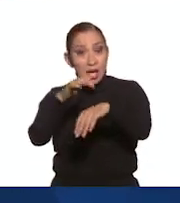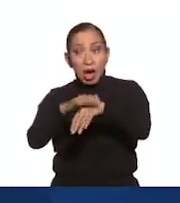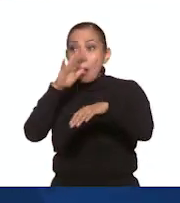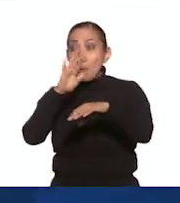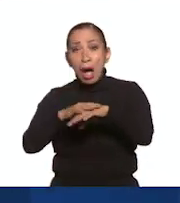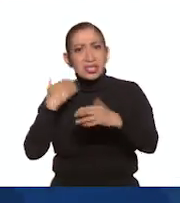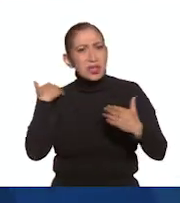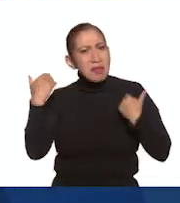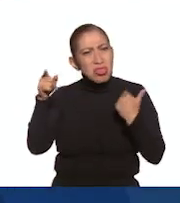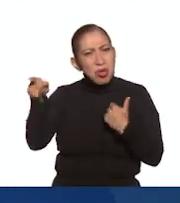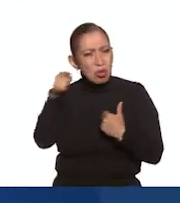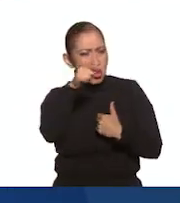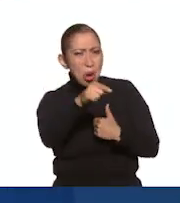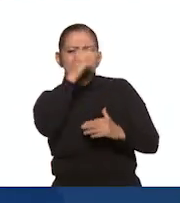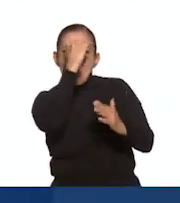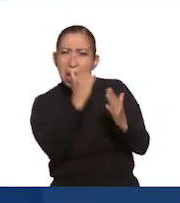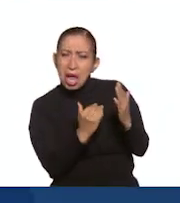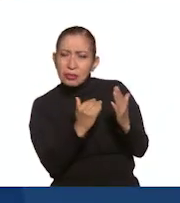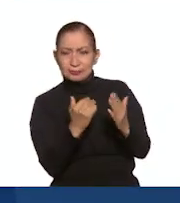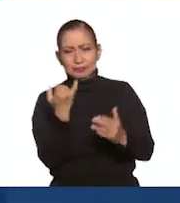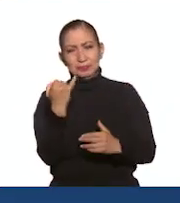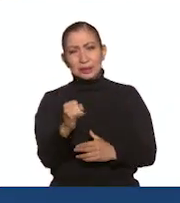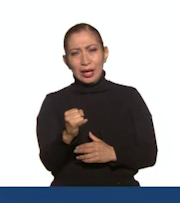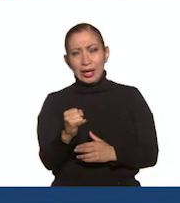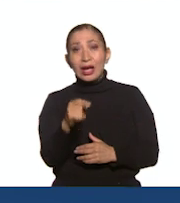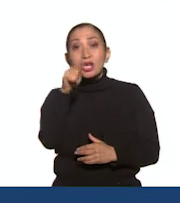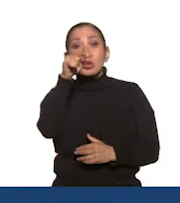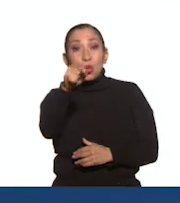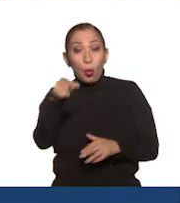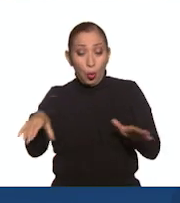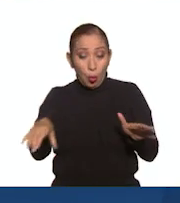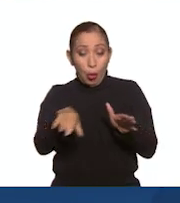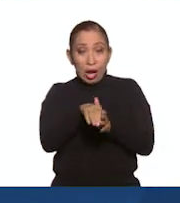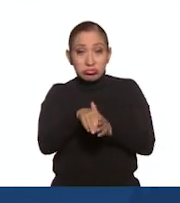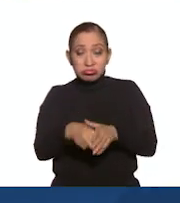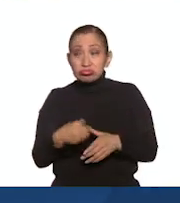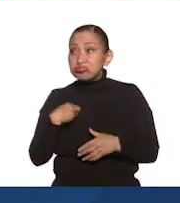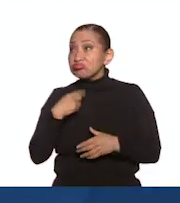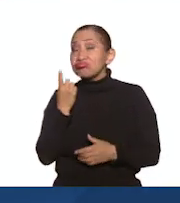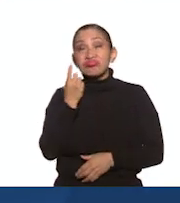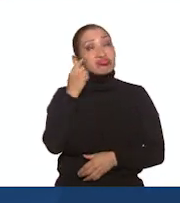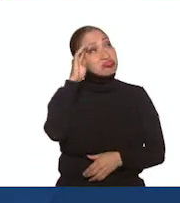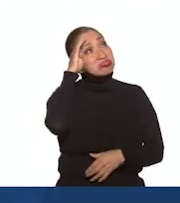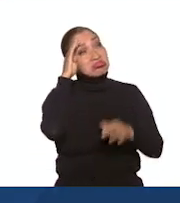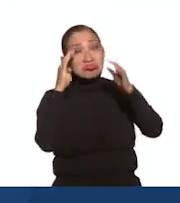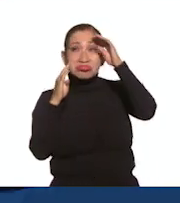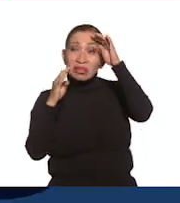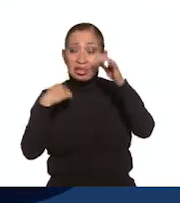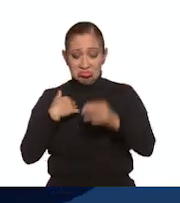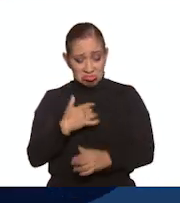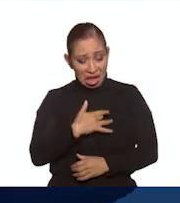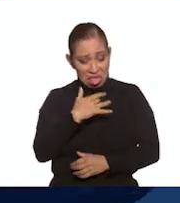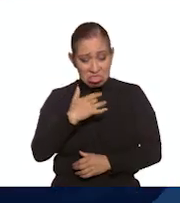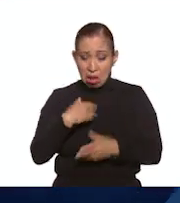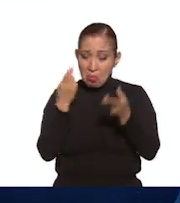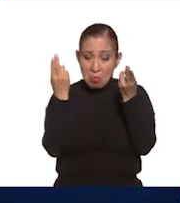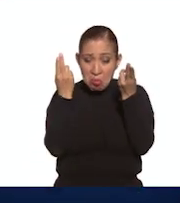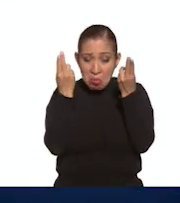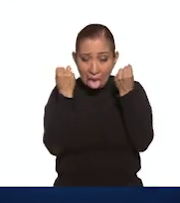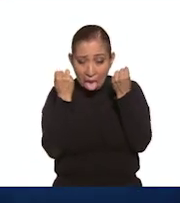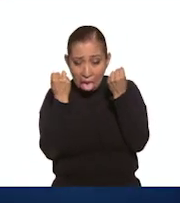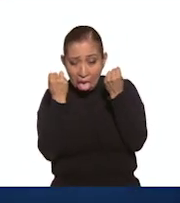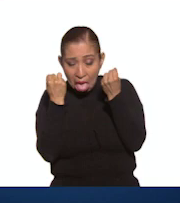más divertidos que tú. Y estás en tu habitación y te sientes como un